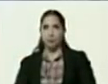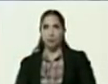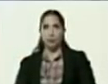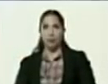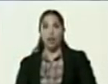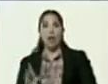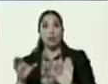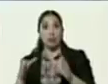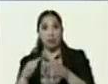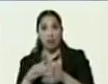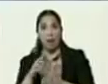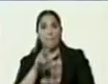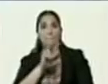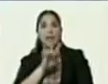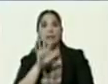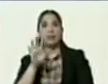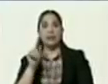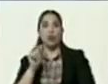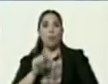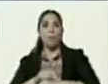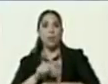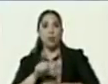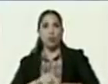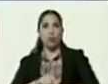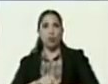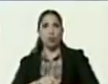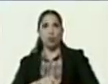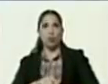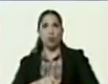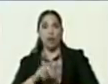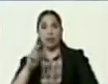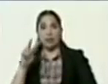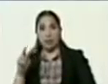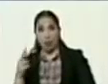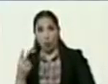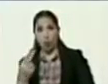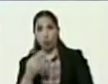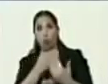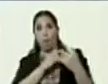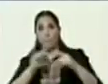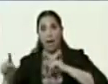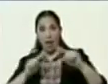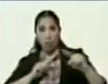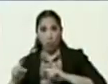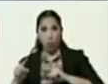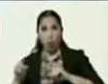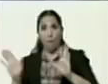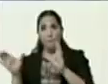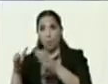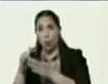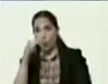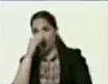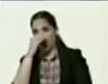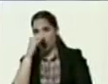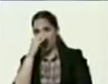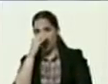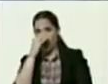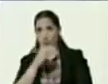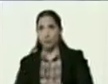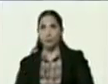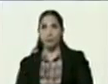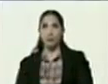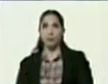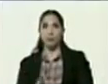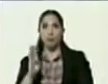una reunión de 25 minutos entre el segundo al mando en ese momento de la banda de los rastrojos alias el